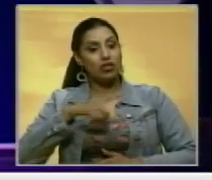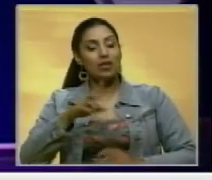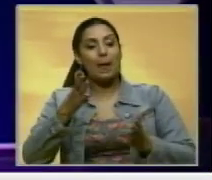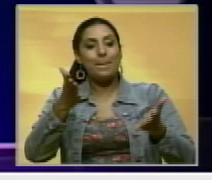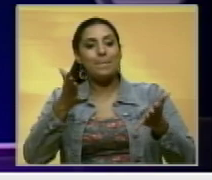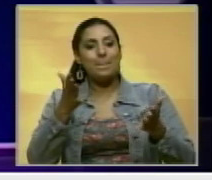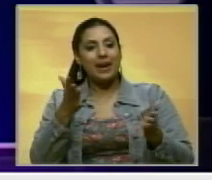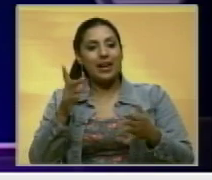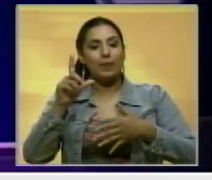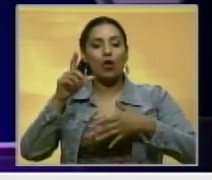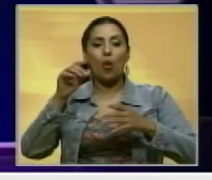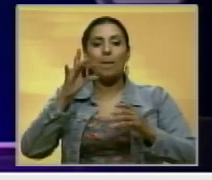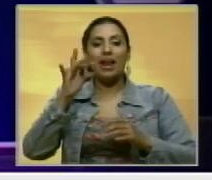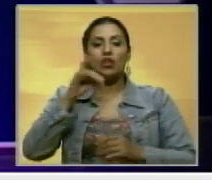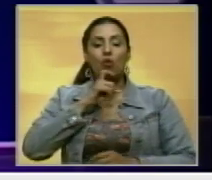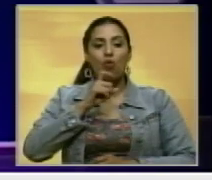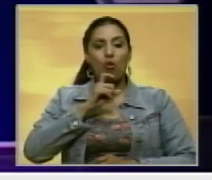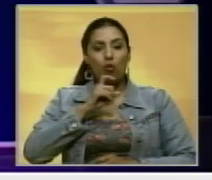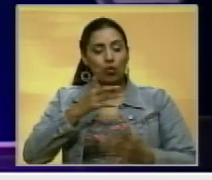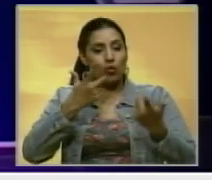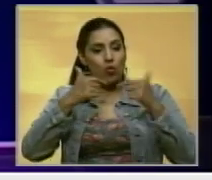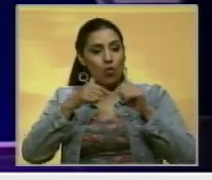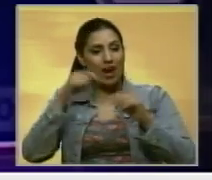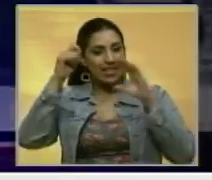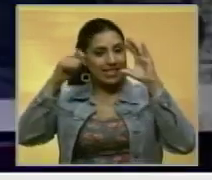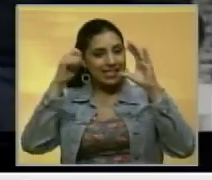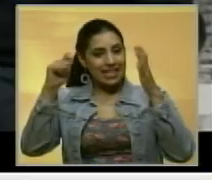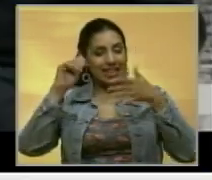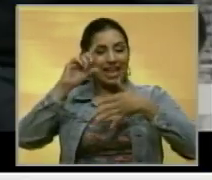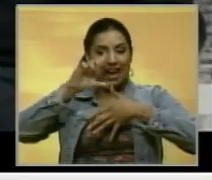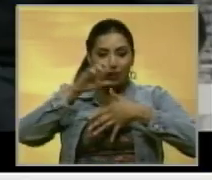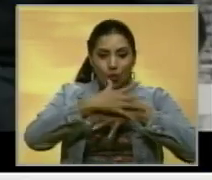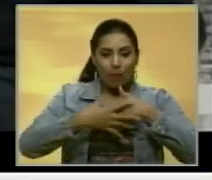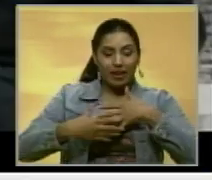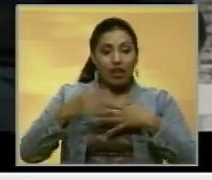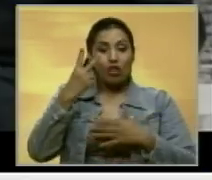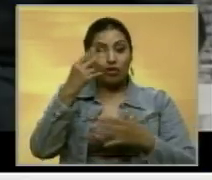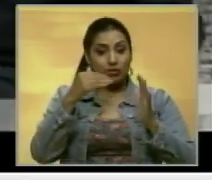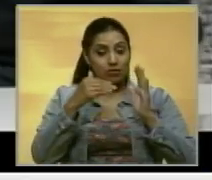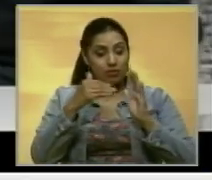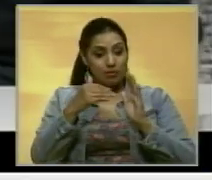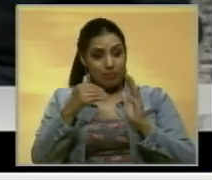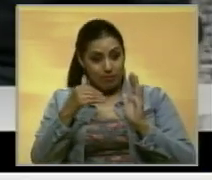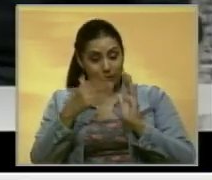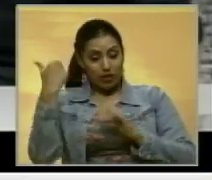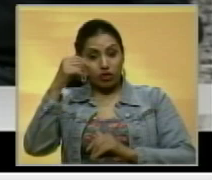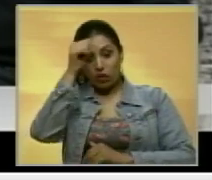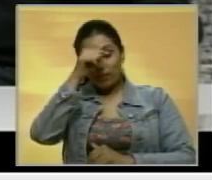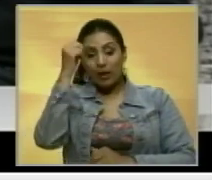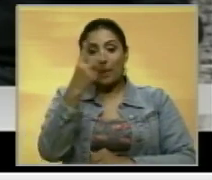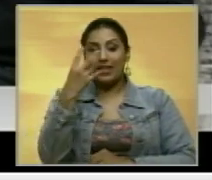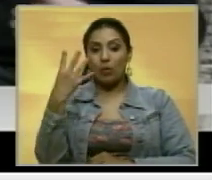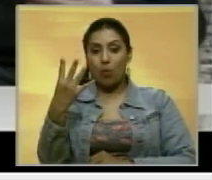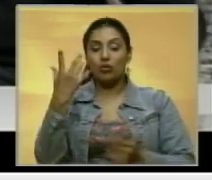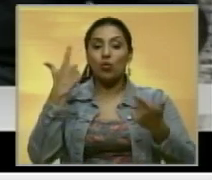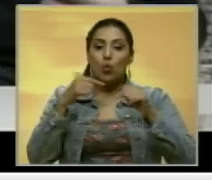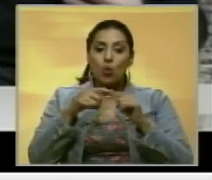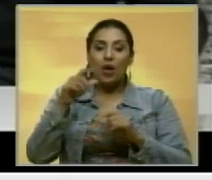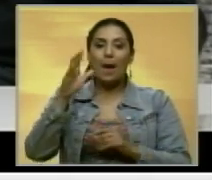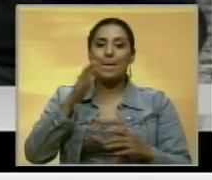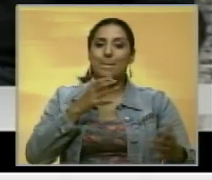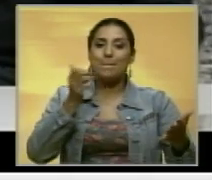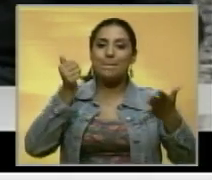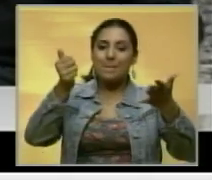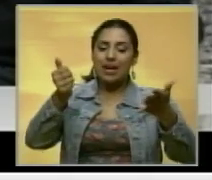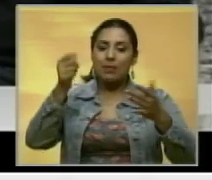el Premio Platino de Honor del Cine Iberoamericano. Este domingo 24, Venevisión transmitirá la tercera edición de los